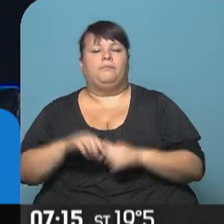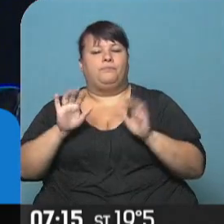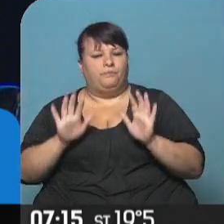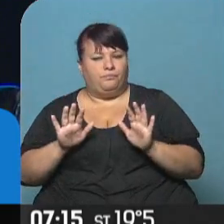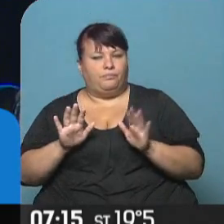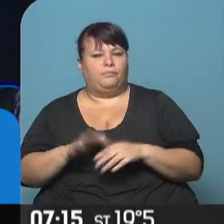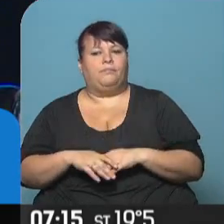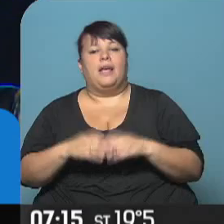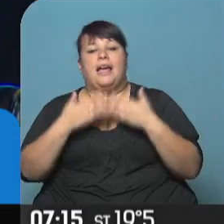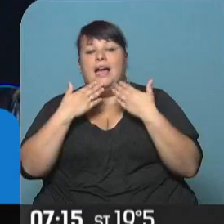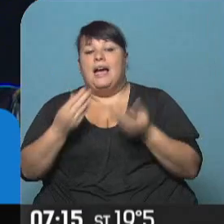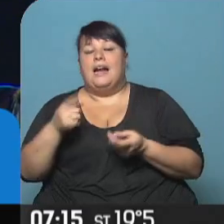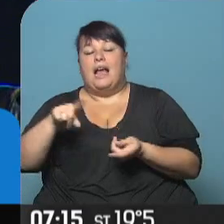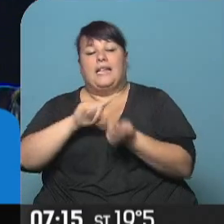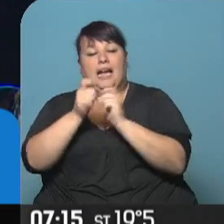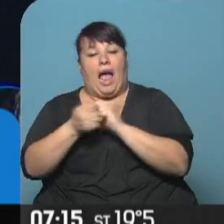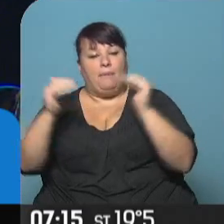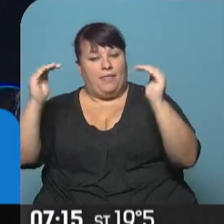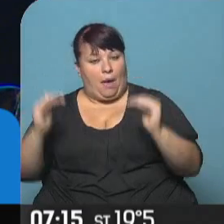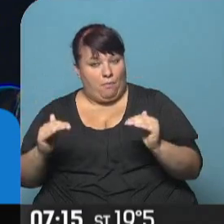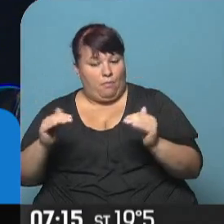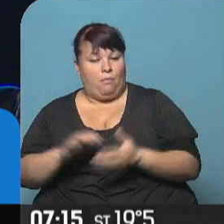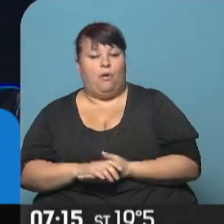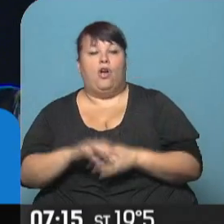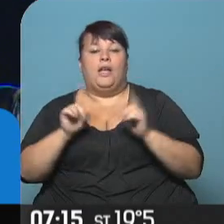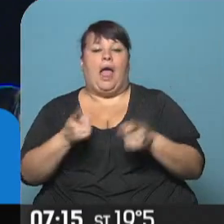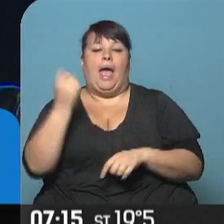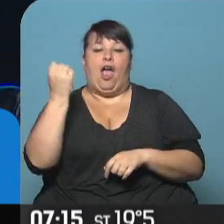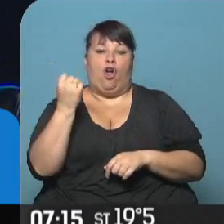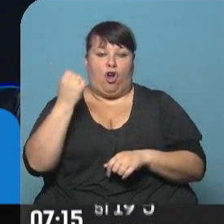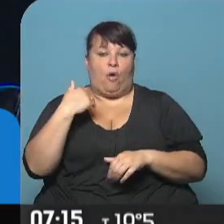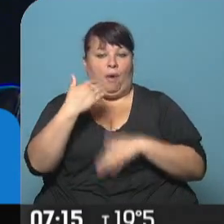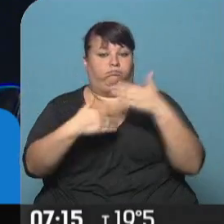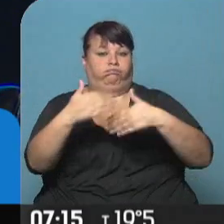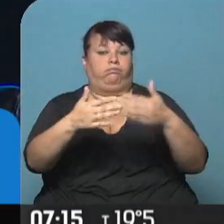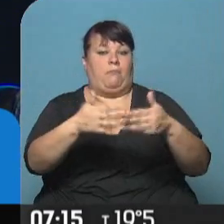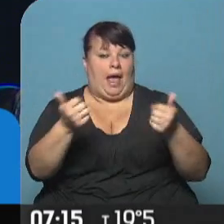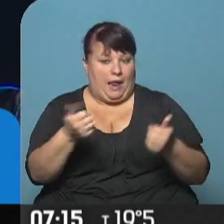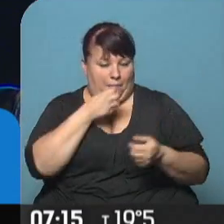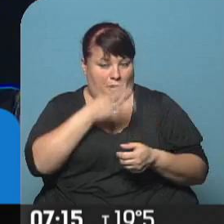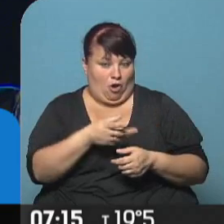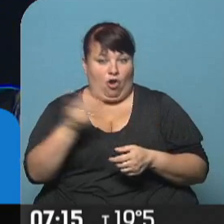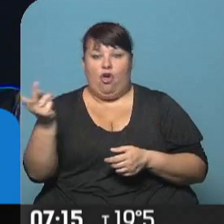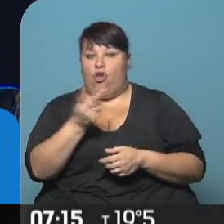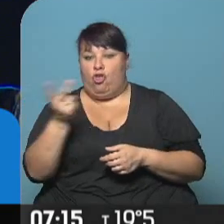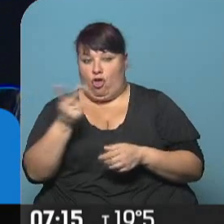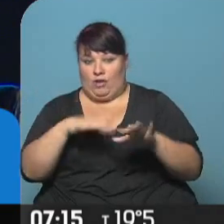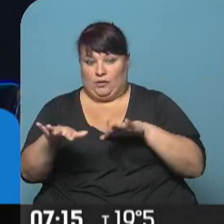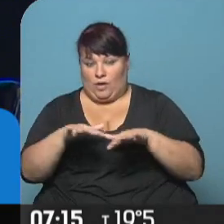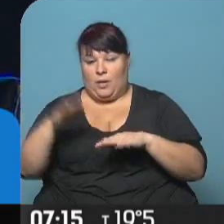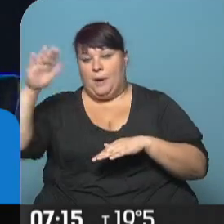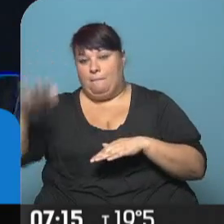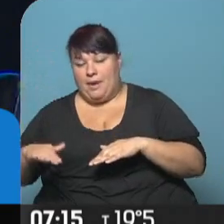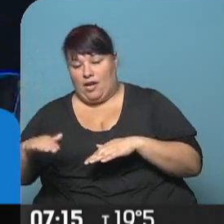Ahora, gracias a que la reforma bajará la evasión y que la economía va a crecer más rápido, entre los 2 impactos, de baja